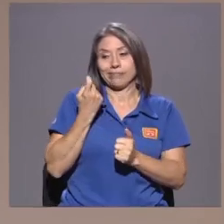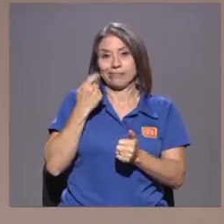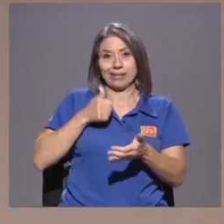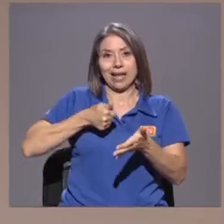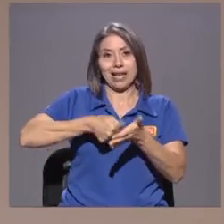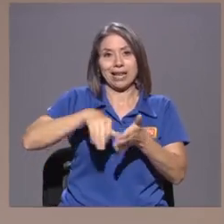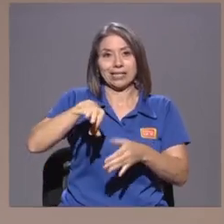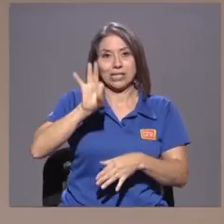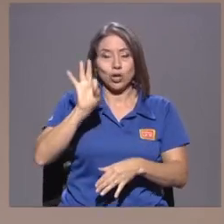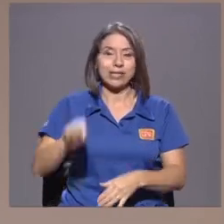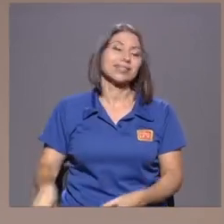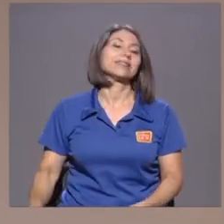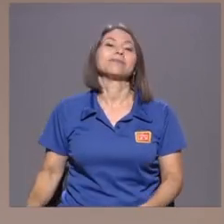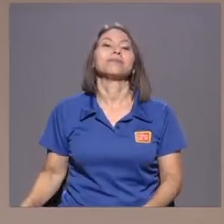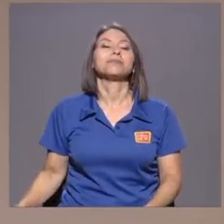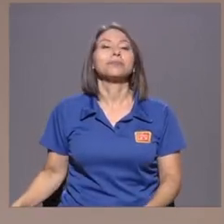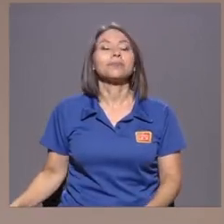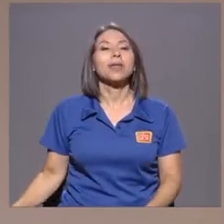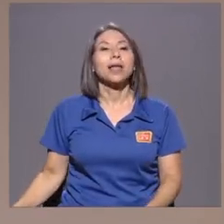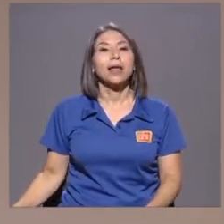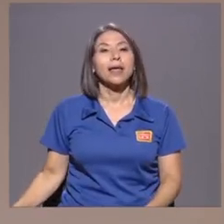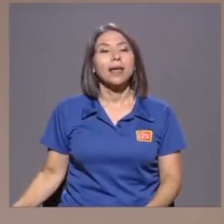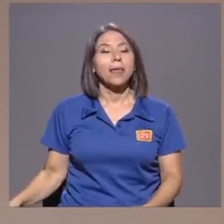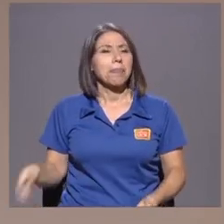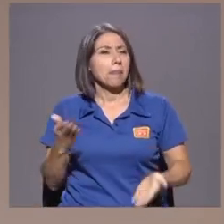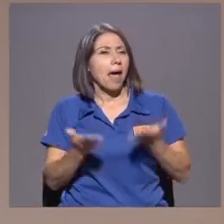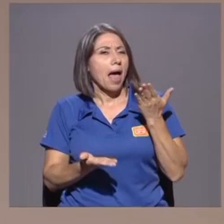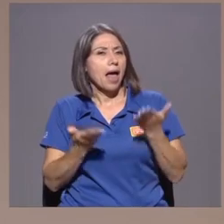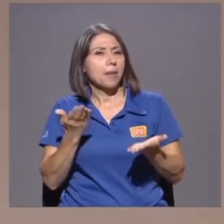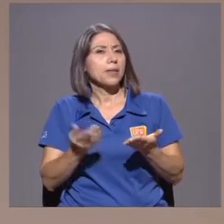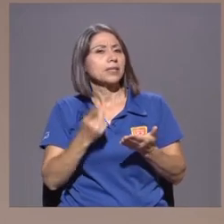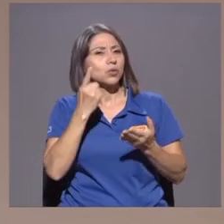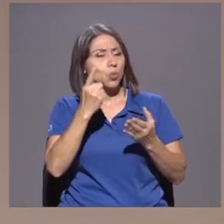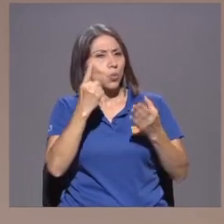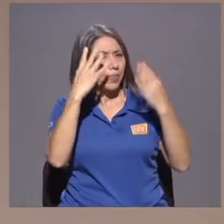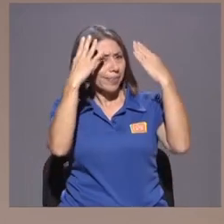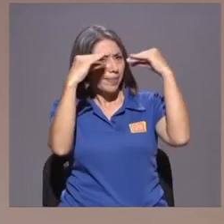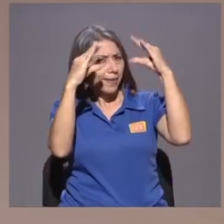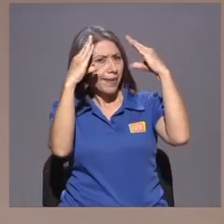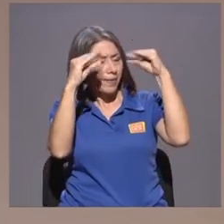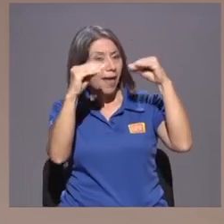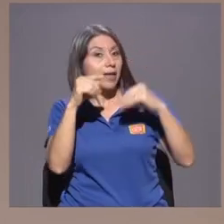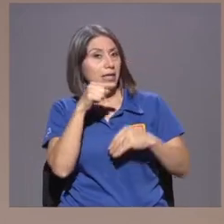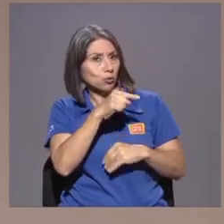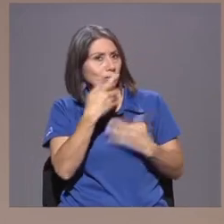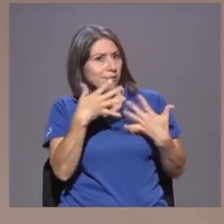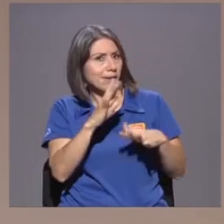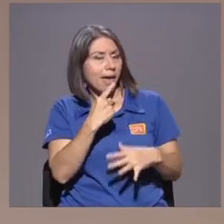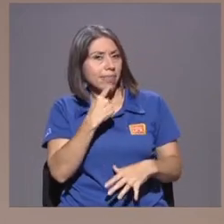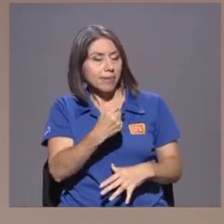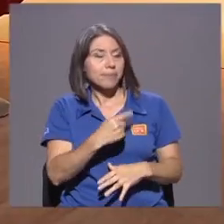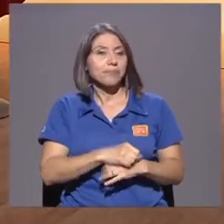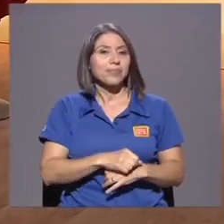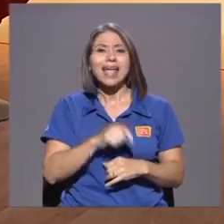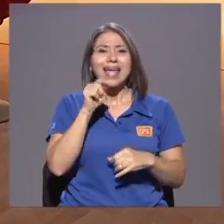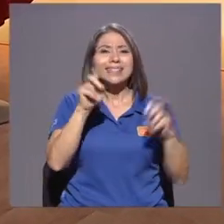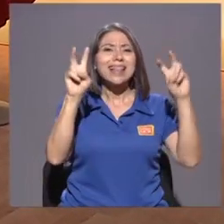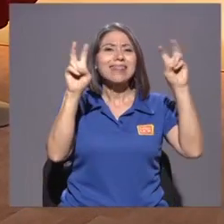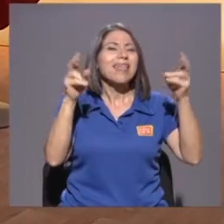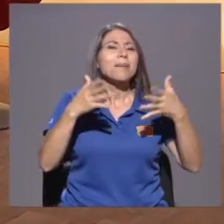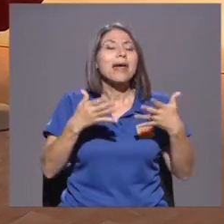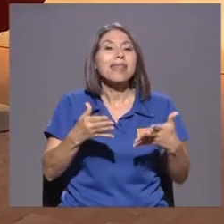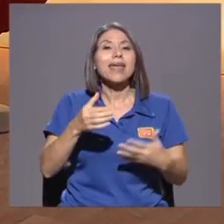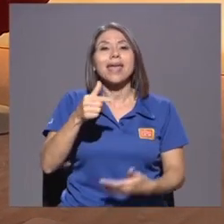tal vez un detalle pero tampoco lo mencionó y yo creo que ese tema de las geometrías